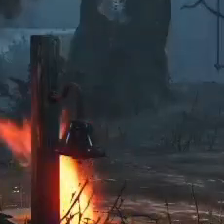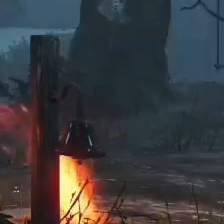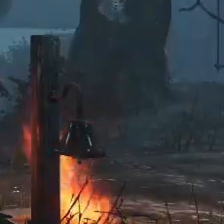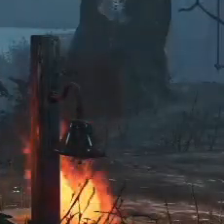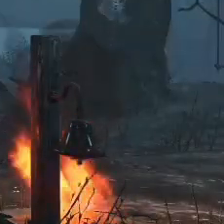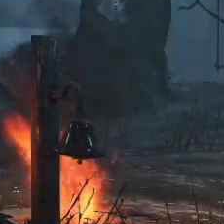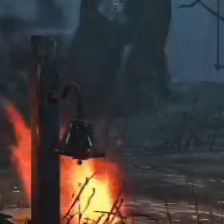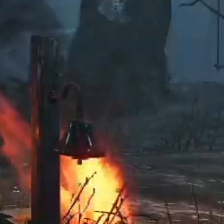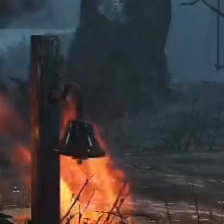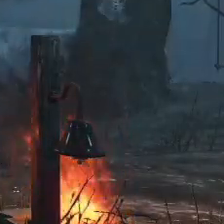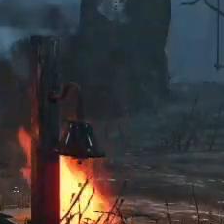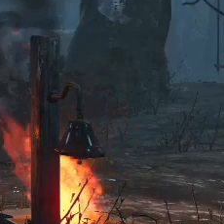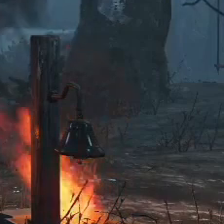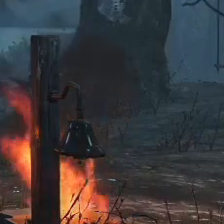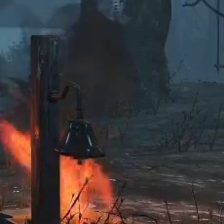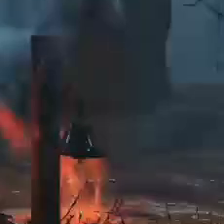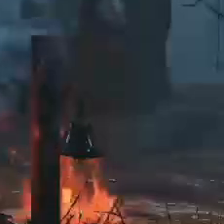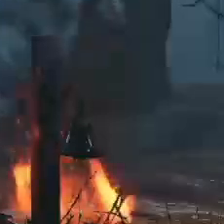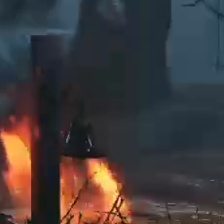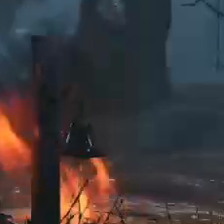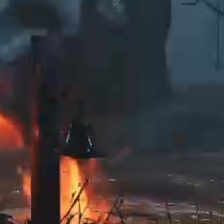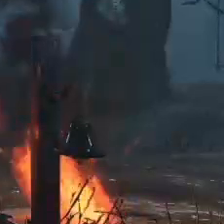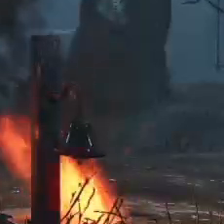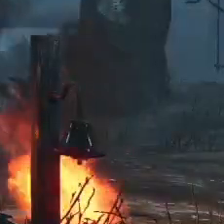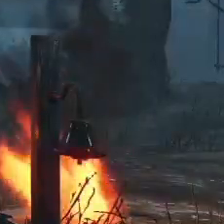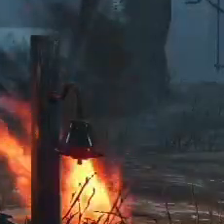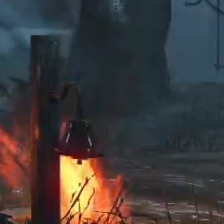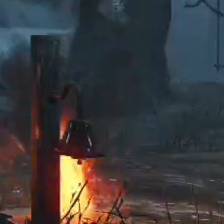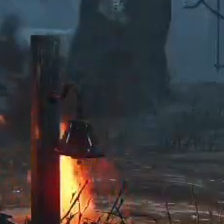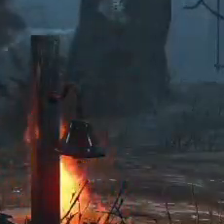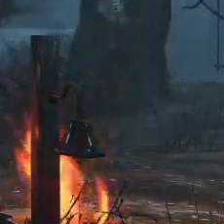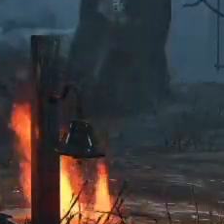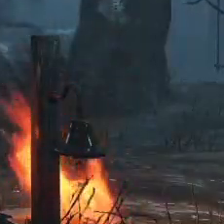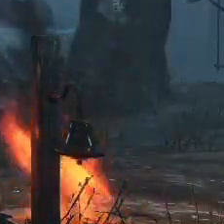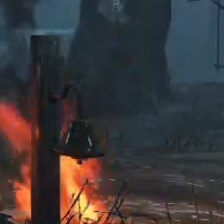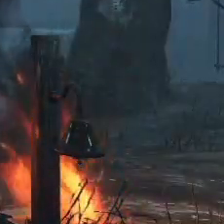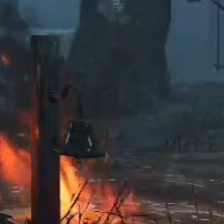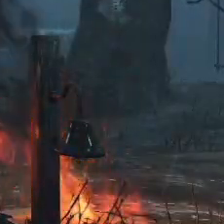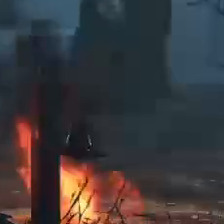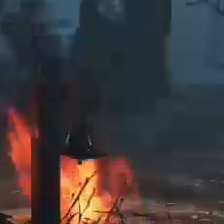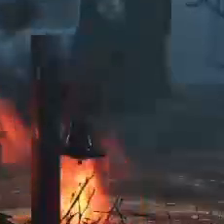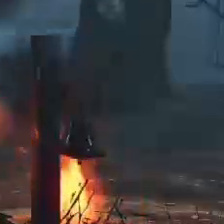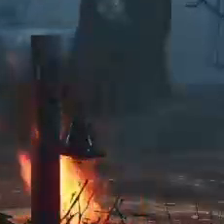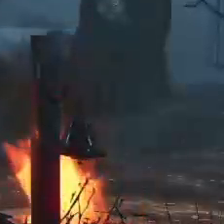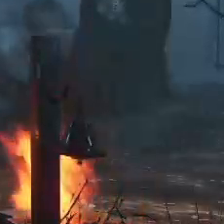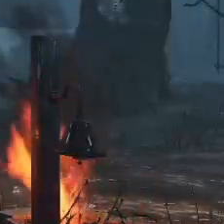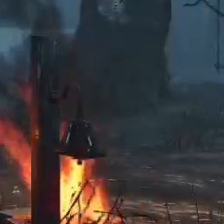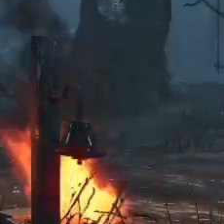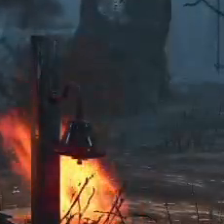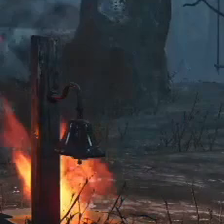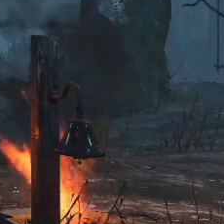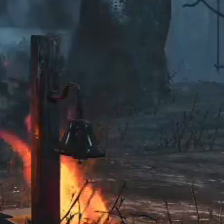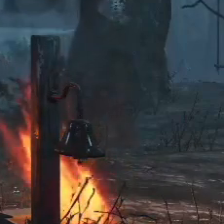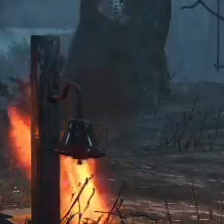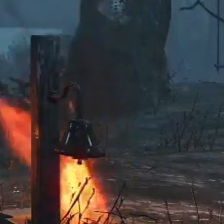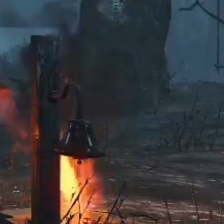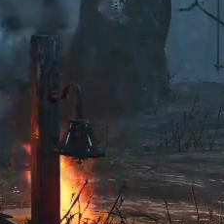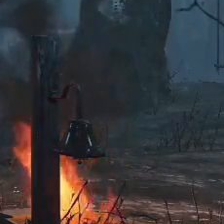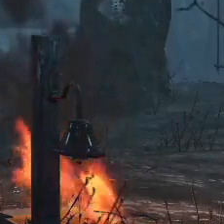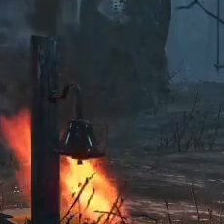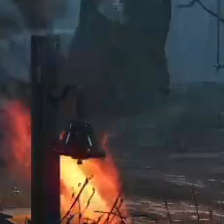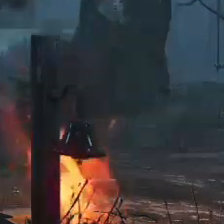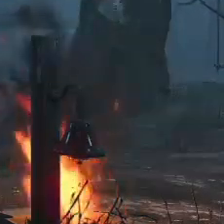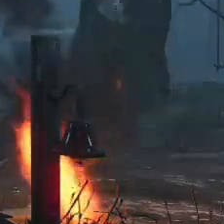participación de bolsas ellos se ganan un porcentaje muy alto te dan una wheat ahí nomás y pare de contar entonces te dejan así